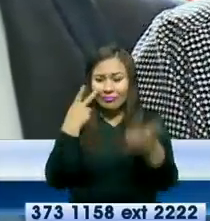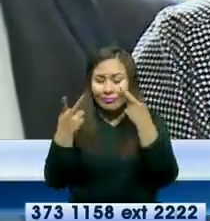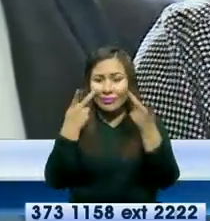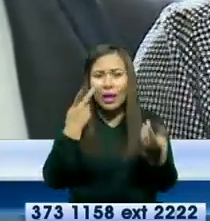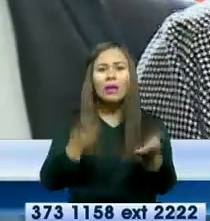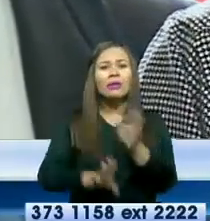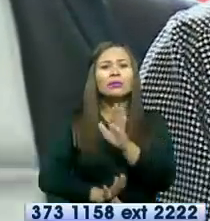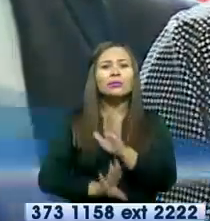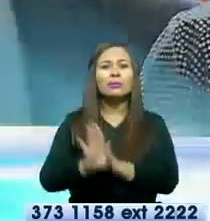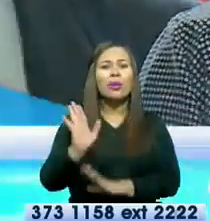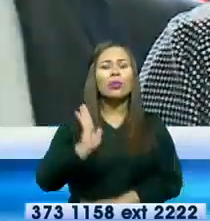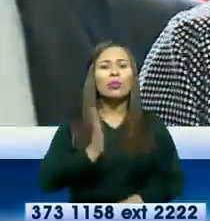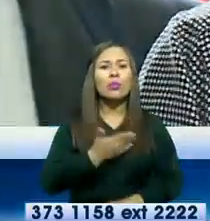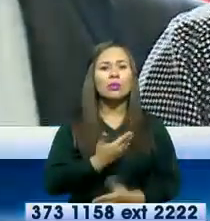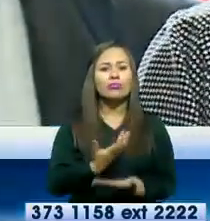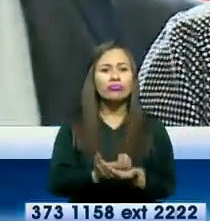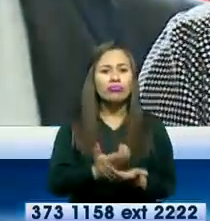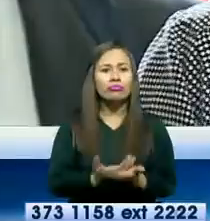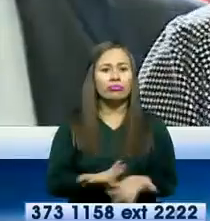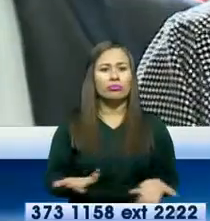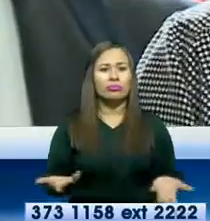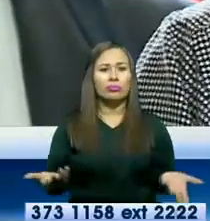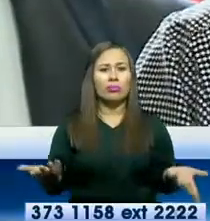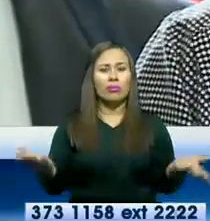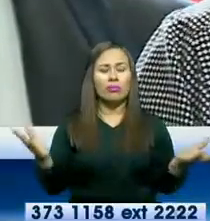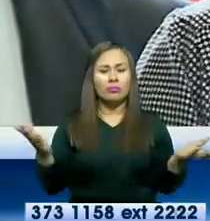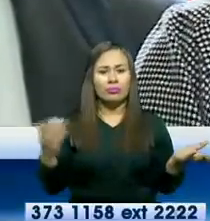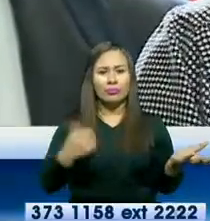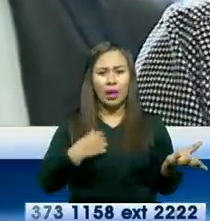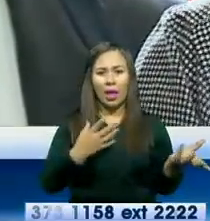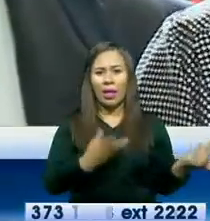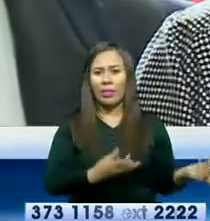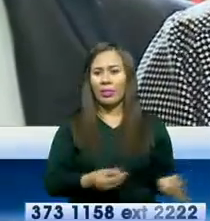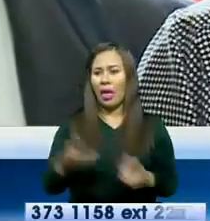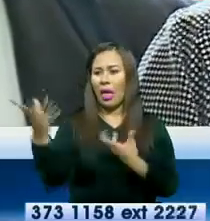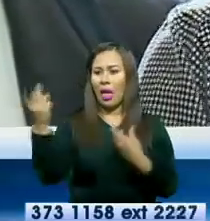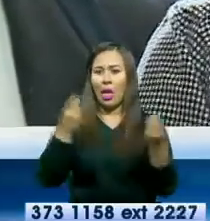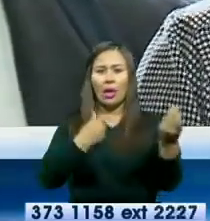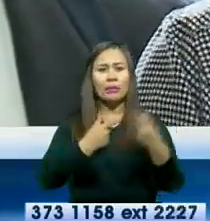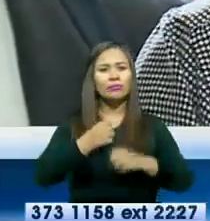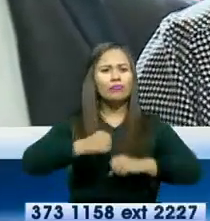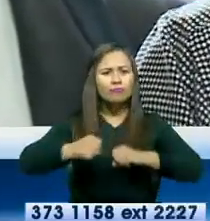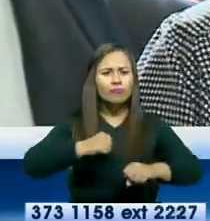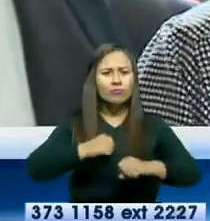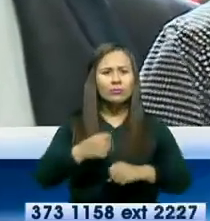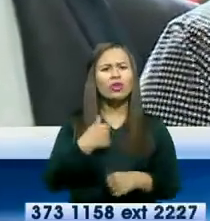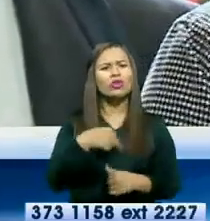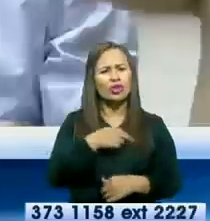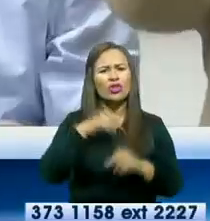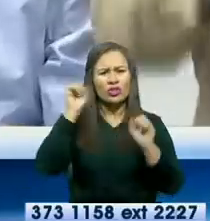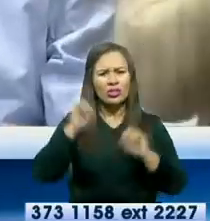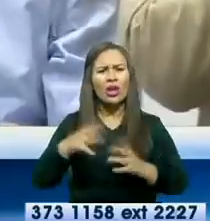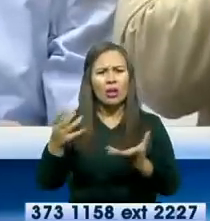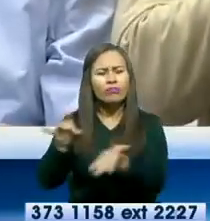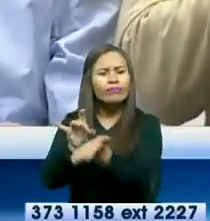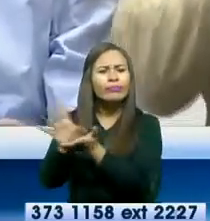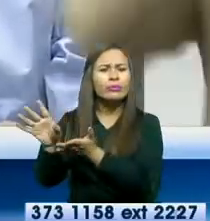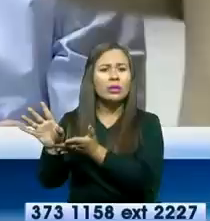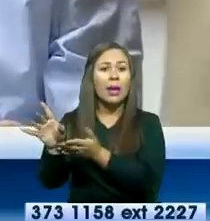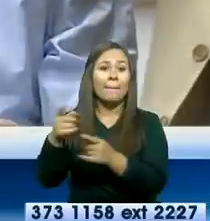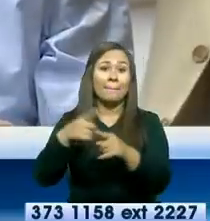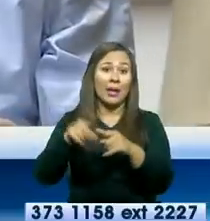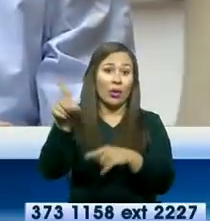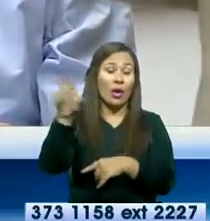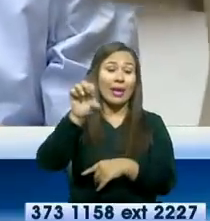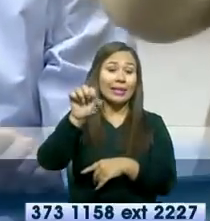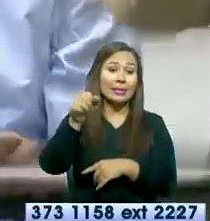nuestro patrimonio. Y en ese sentido, no va a entorpecer que nosotros ratifiquemos la salida del señor Richard Espinosa. Espinosa y otros funcionarios